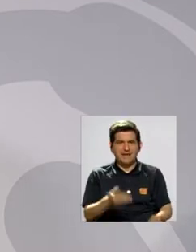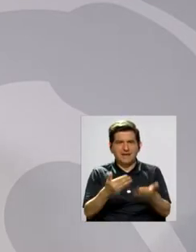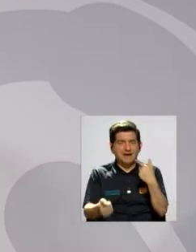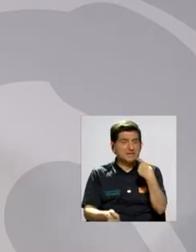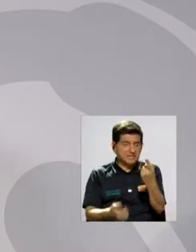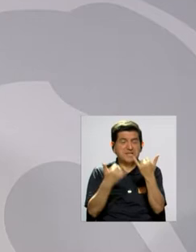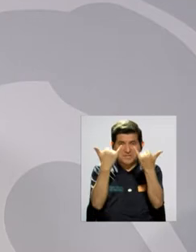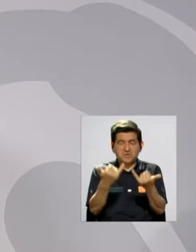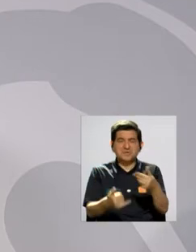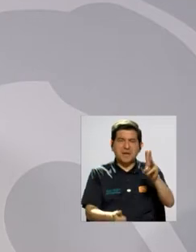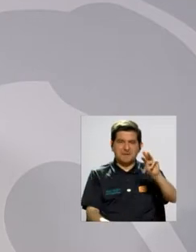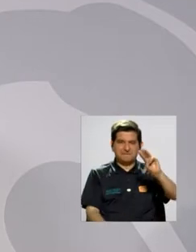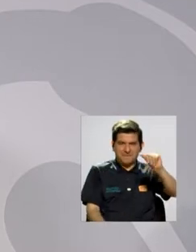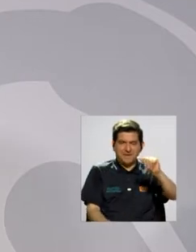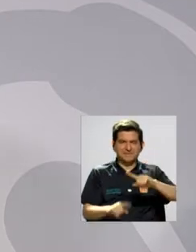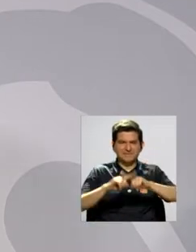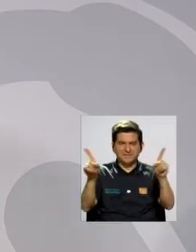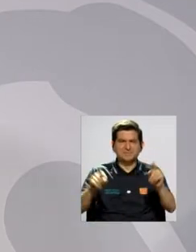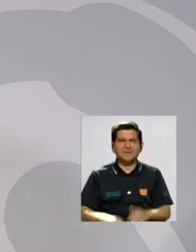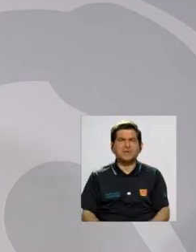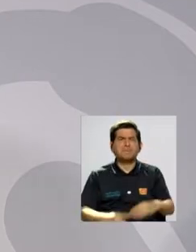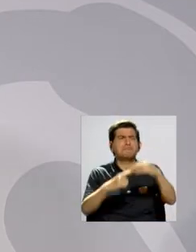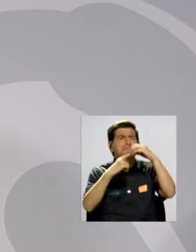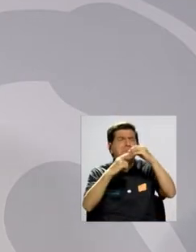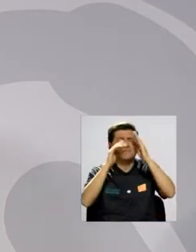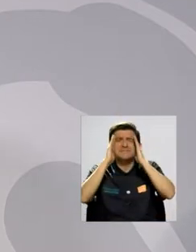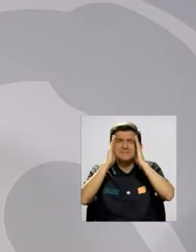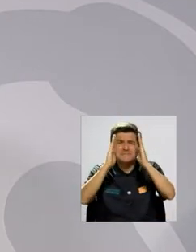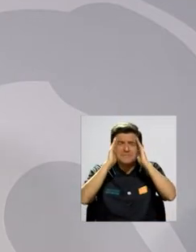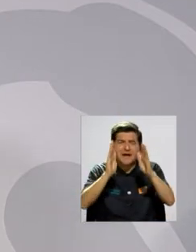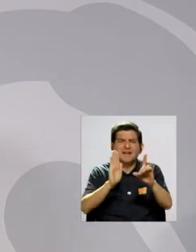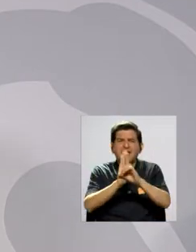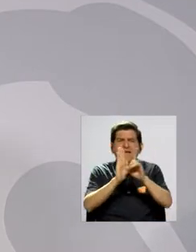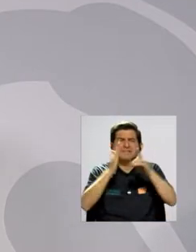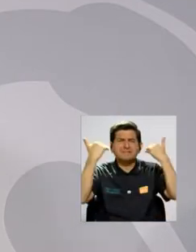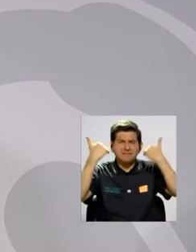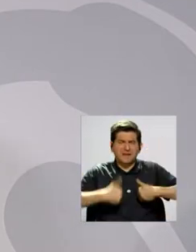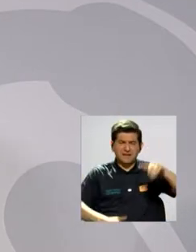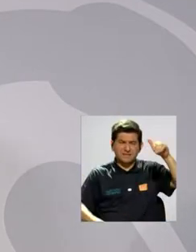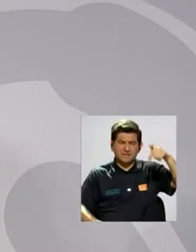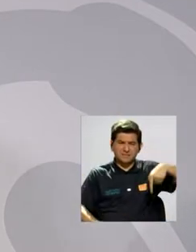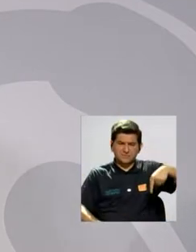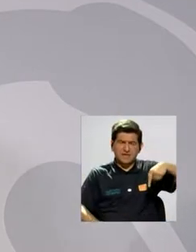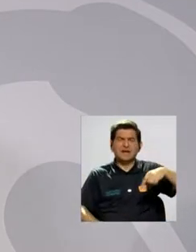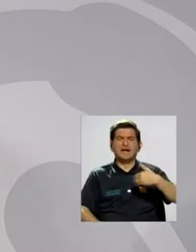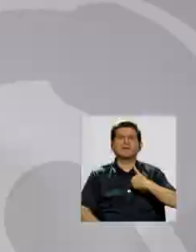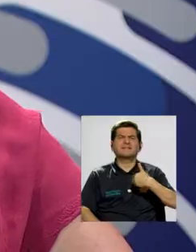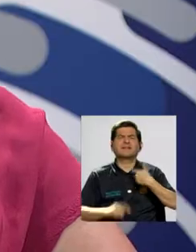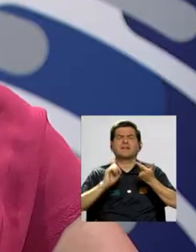Marcia. ¿Cuáles son las prioridades en perspectiva de derechos humanos que deberíamos de tener en la mesa hoy?